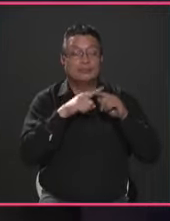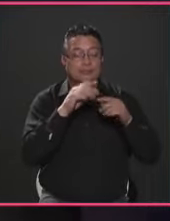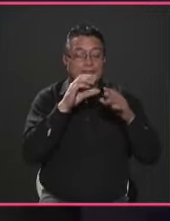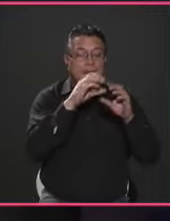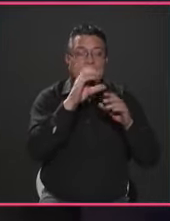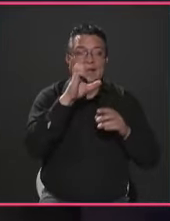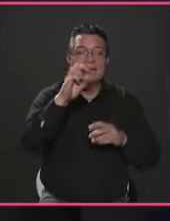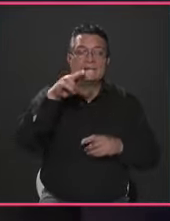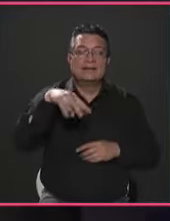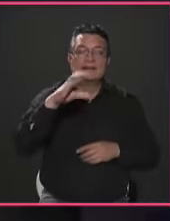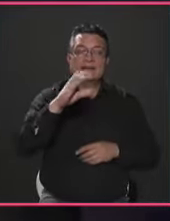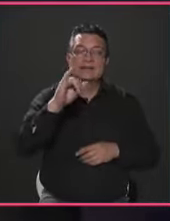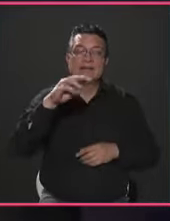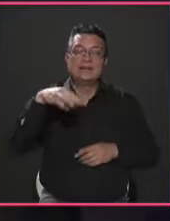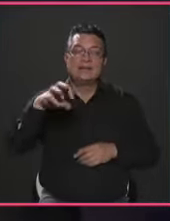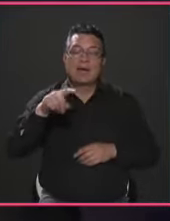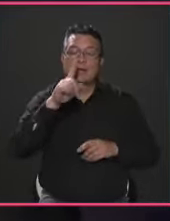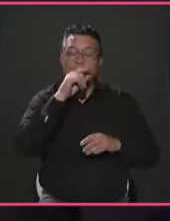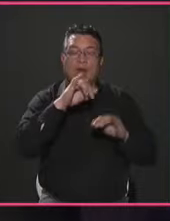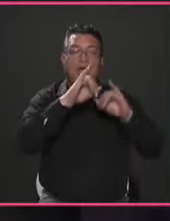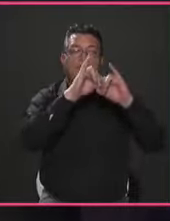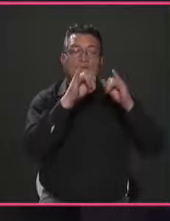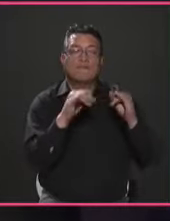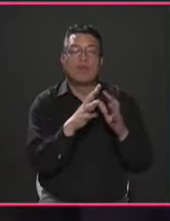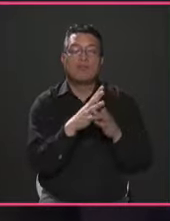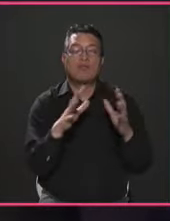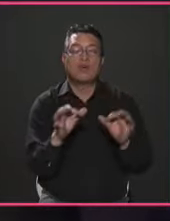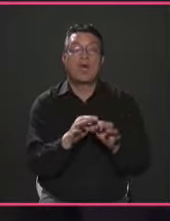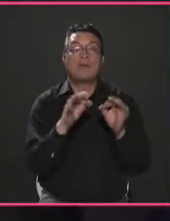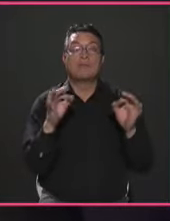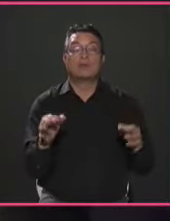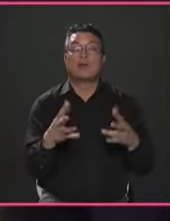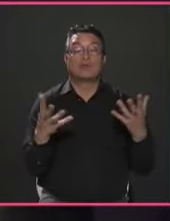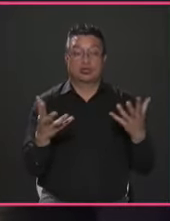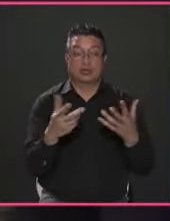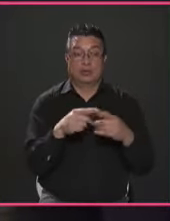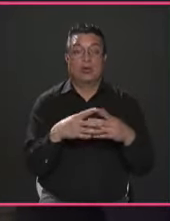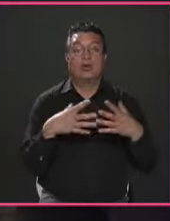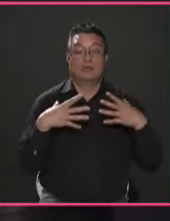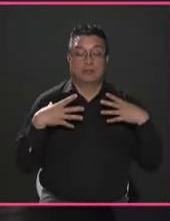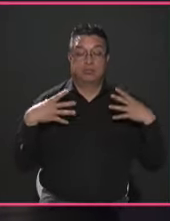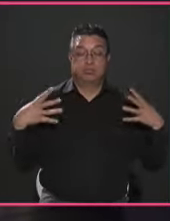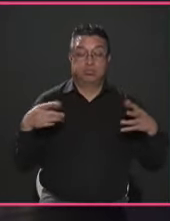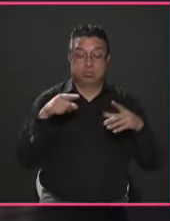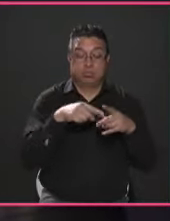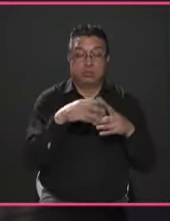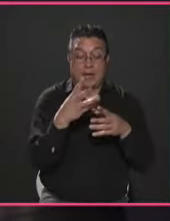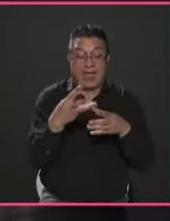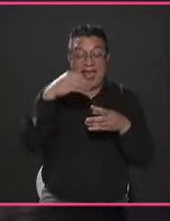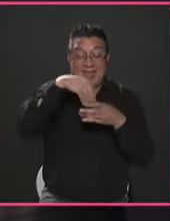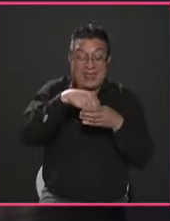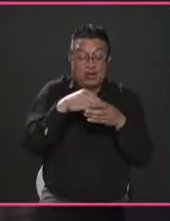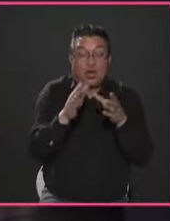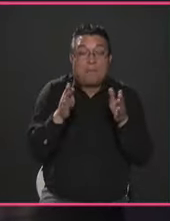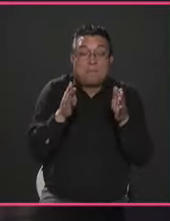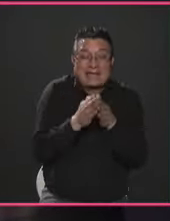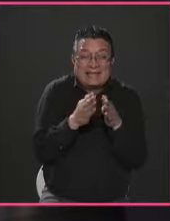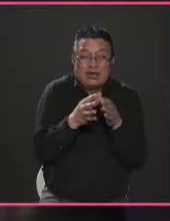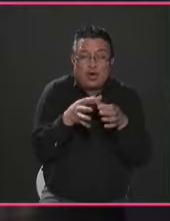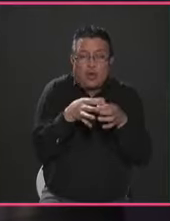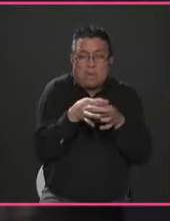tienen una forma muy particular porque son gigantes para y dentro tien una parte más